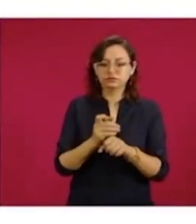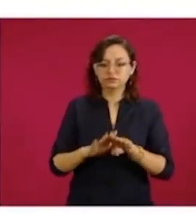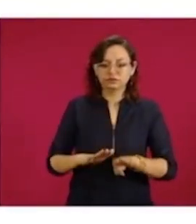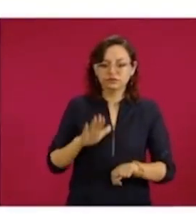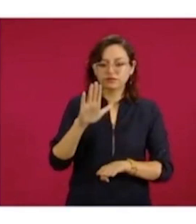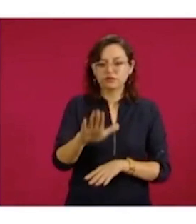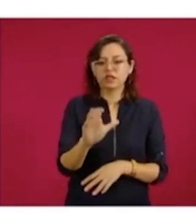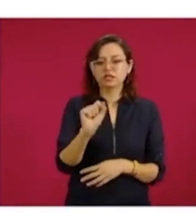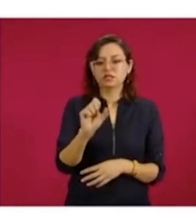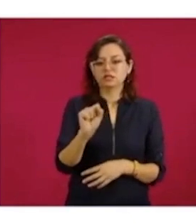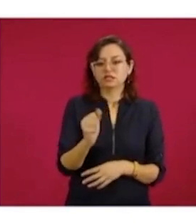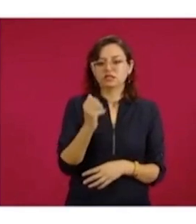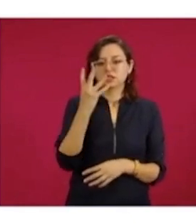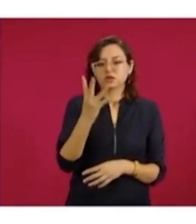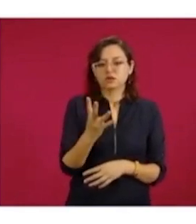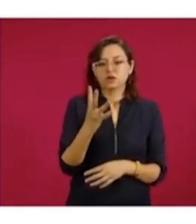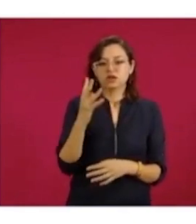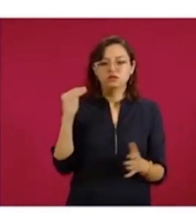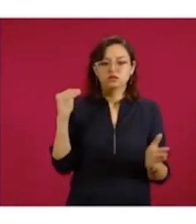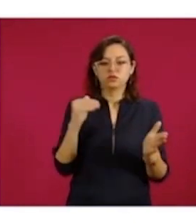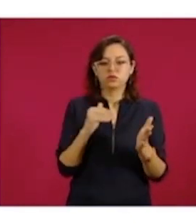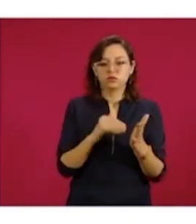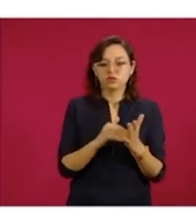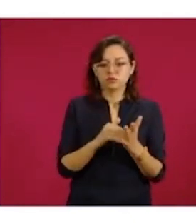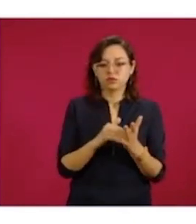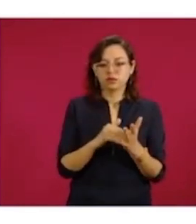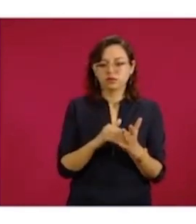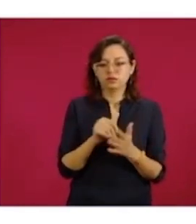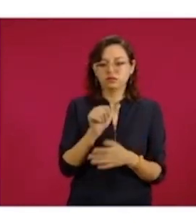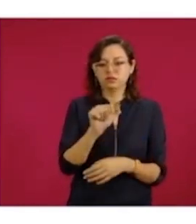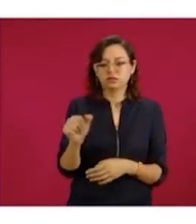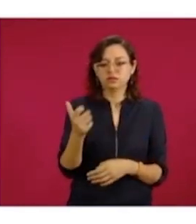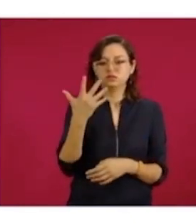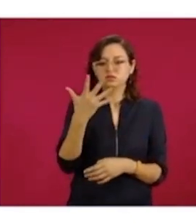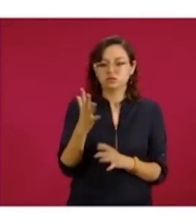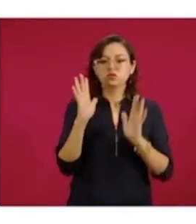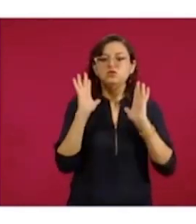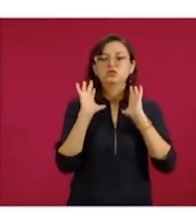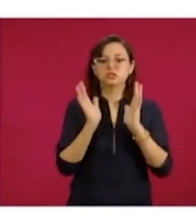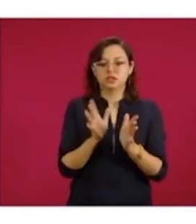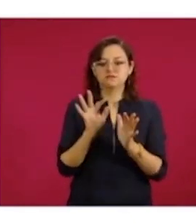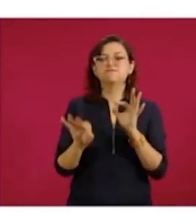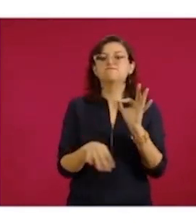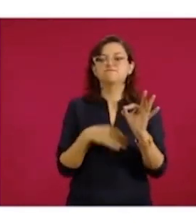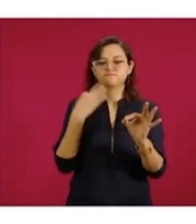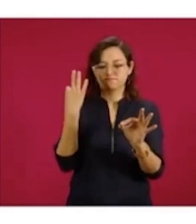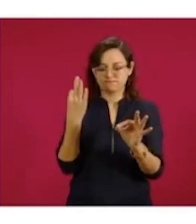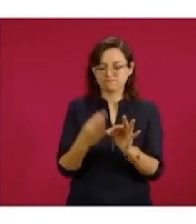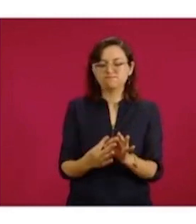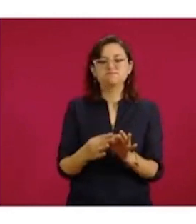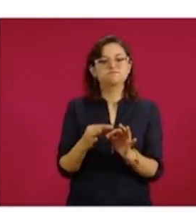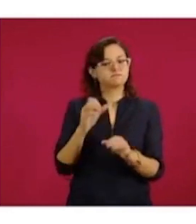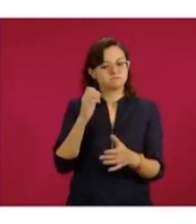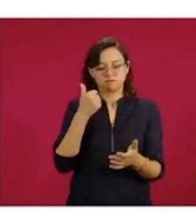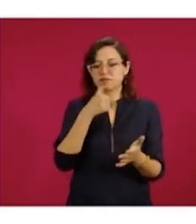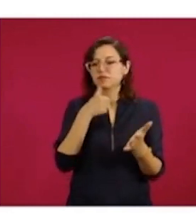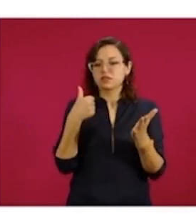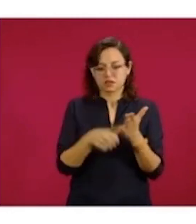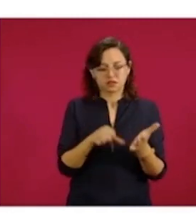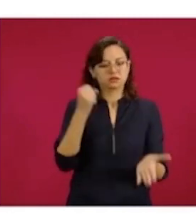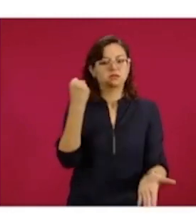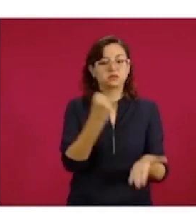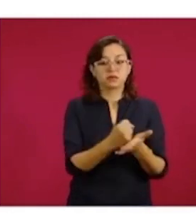Son 64.605 que ya han sido validados. A ellos son a los que les pedimos que vuelvan a ingresar para